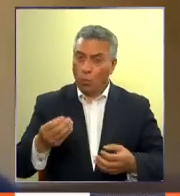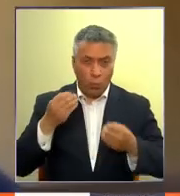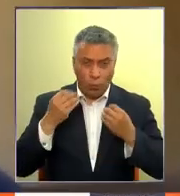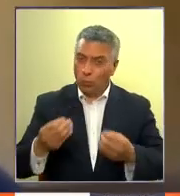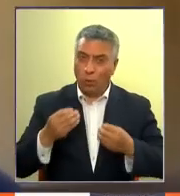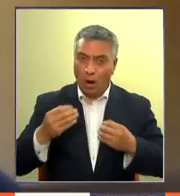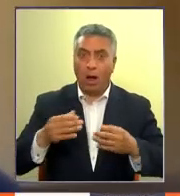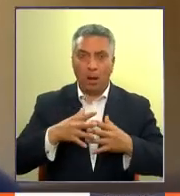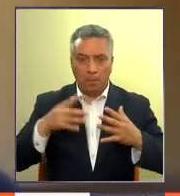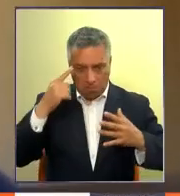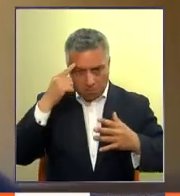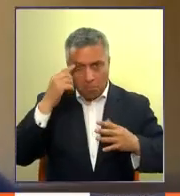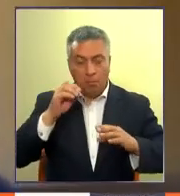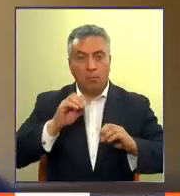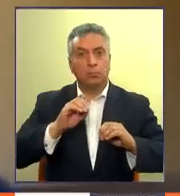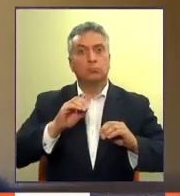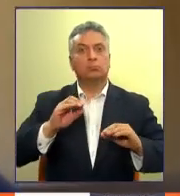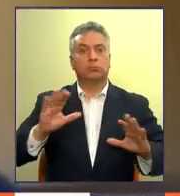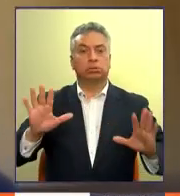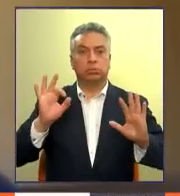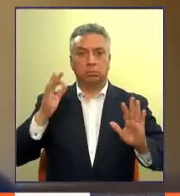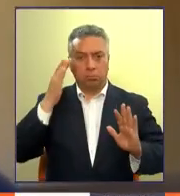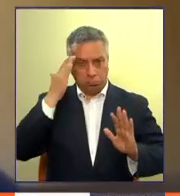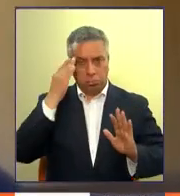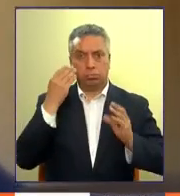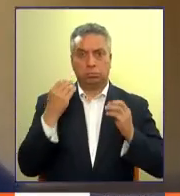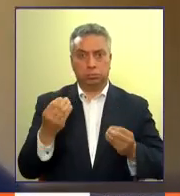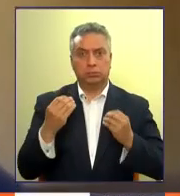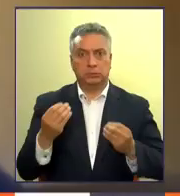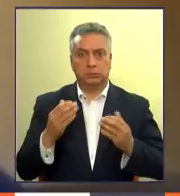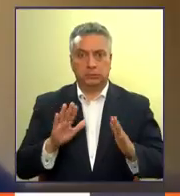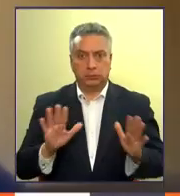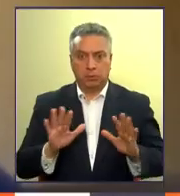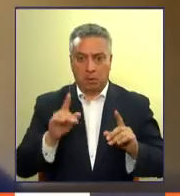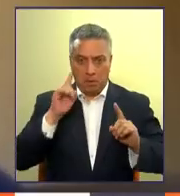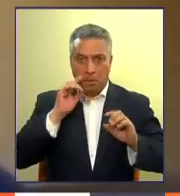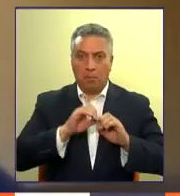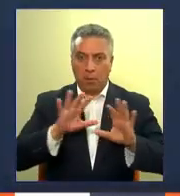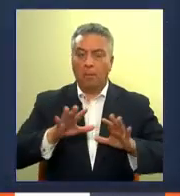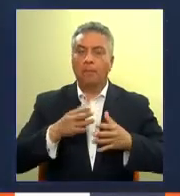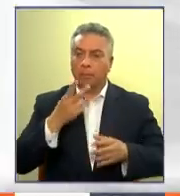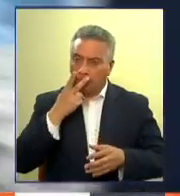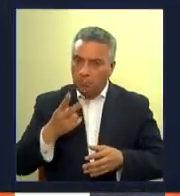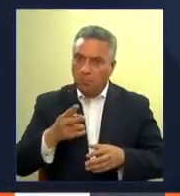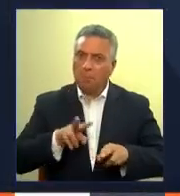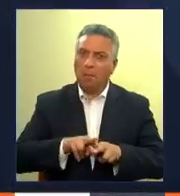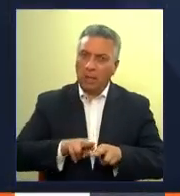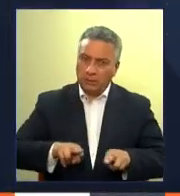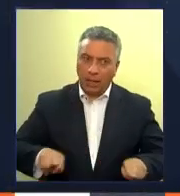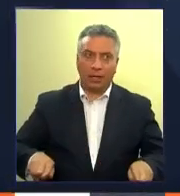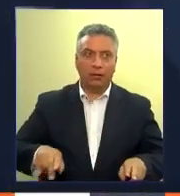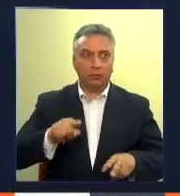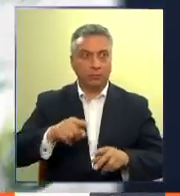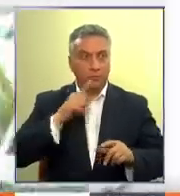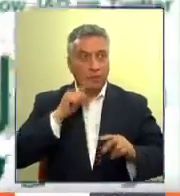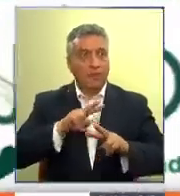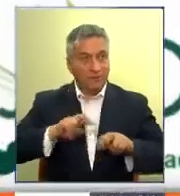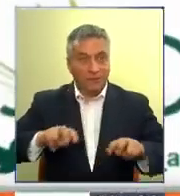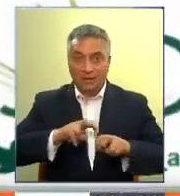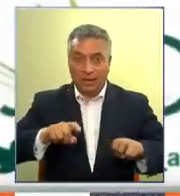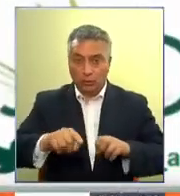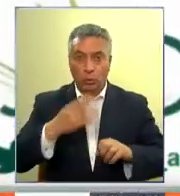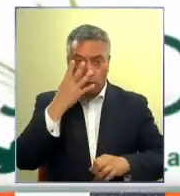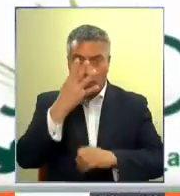mayor claridad, lucidez, más tranquilidad. La investigación, que duró 4 años, ya